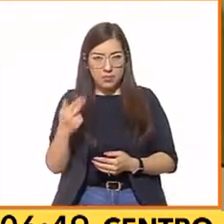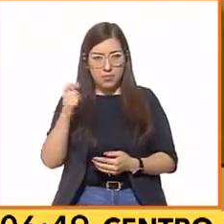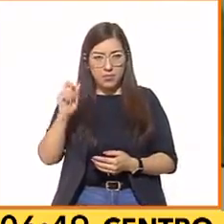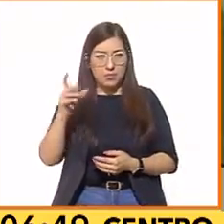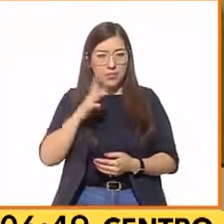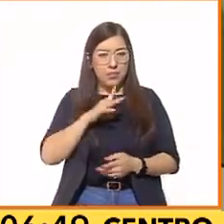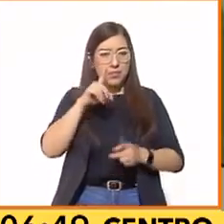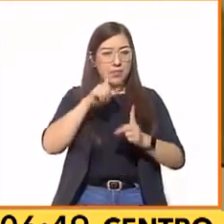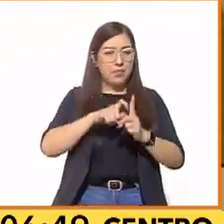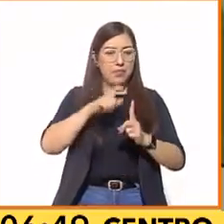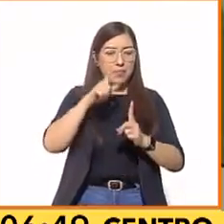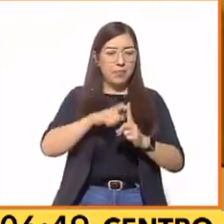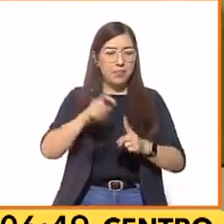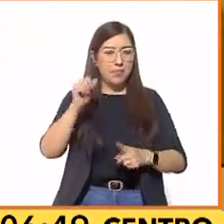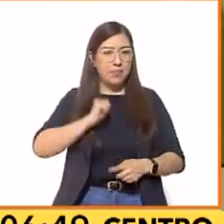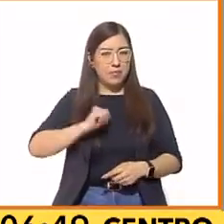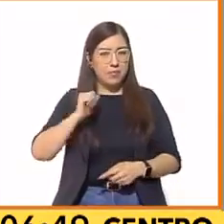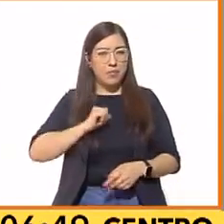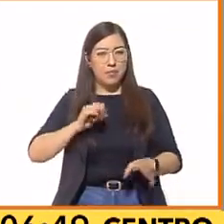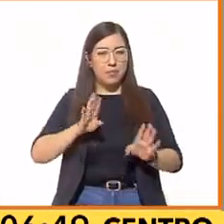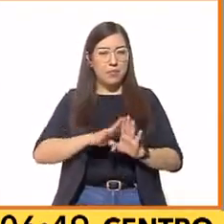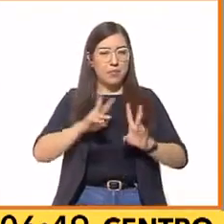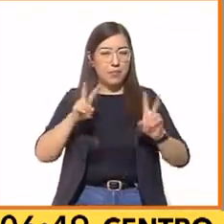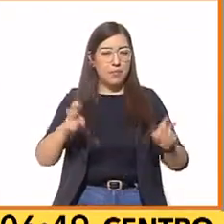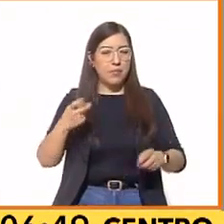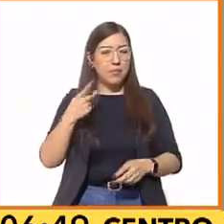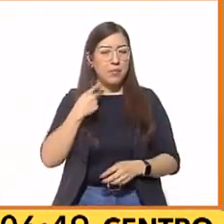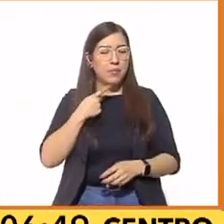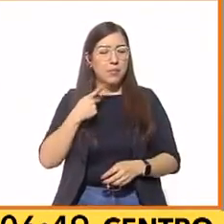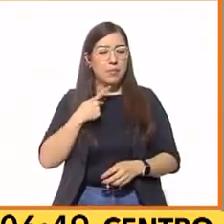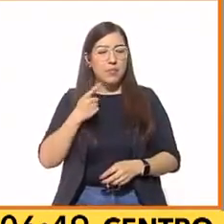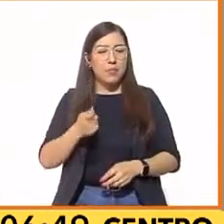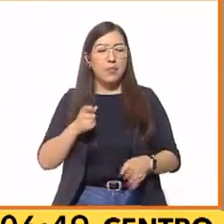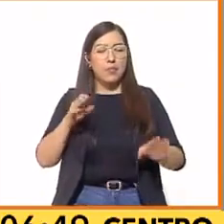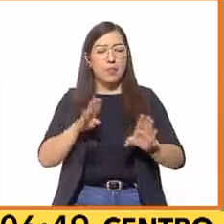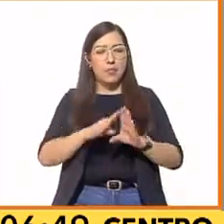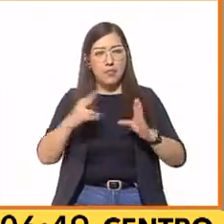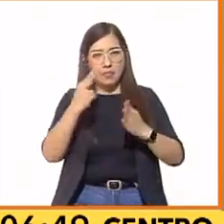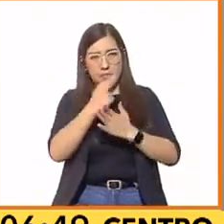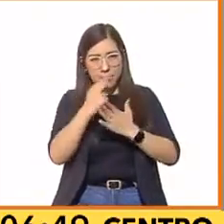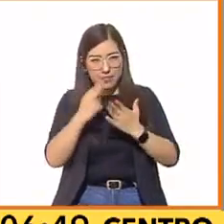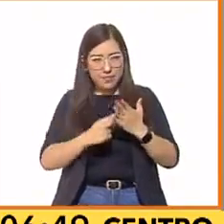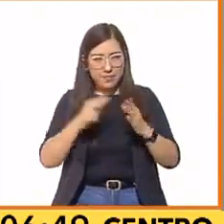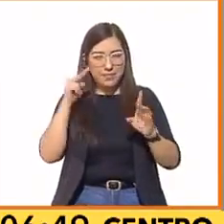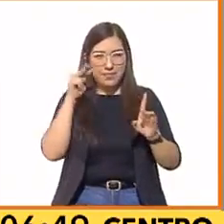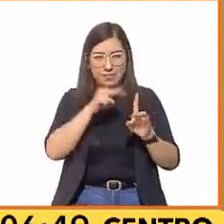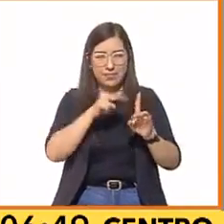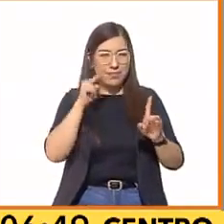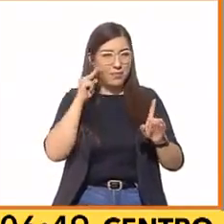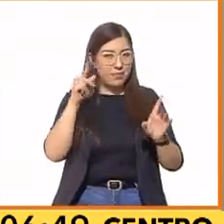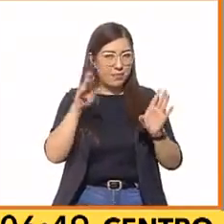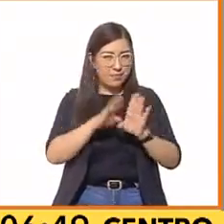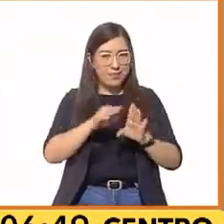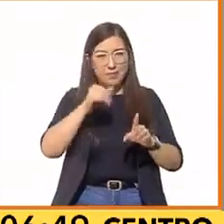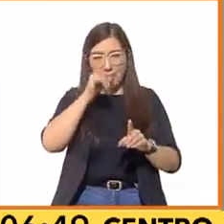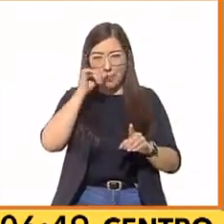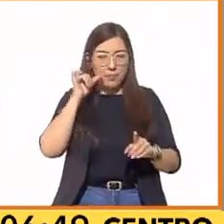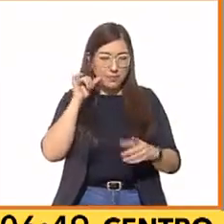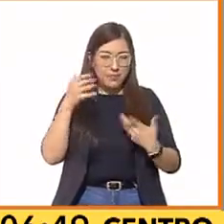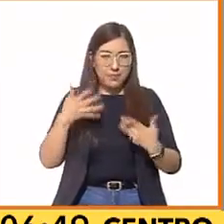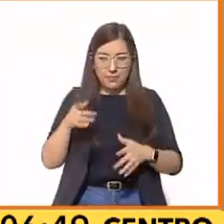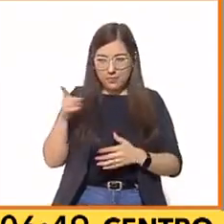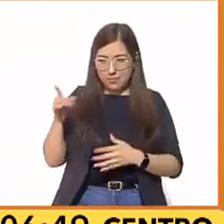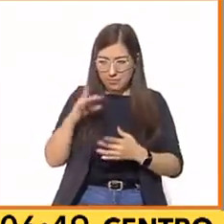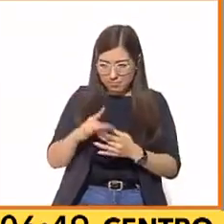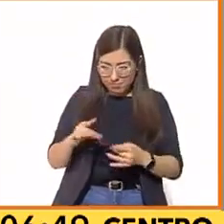que se hacía en aquellos años. Esta forma de retratar a Benito Juárez, que si bien pues ya nos lo ha descrito ampliamente, con